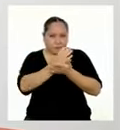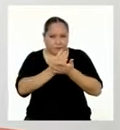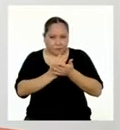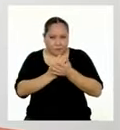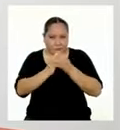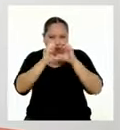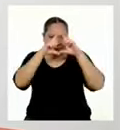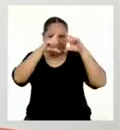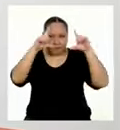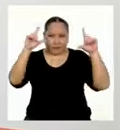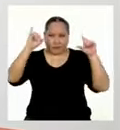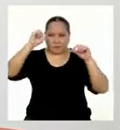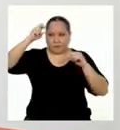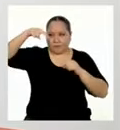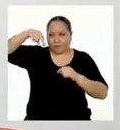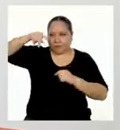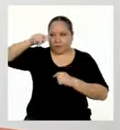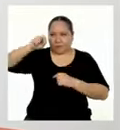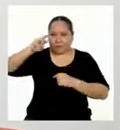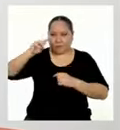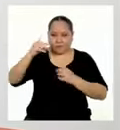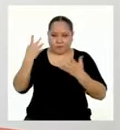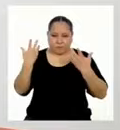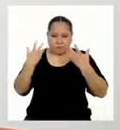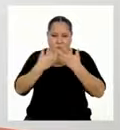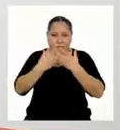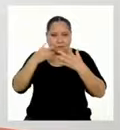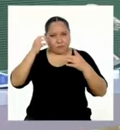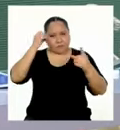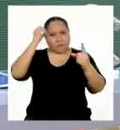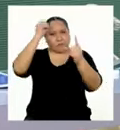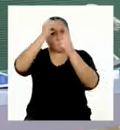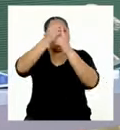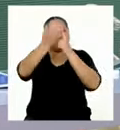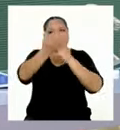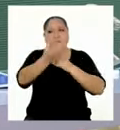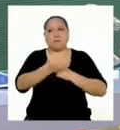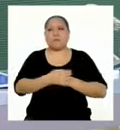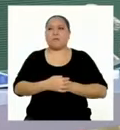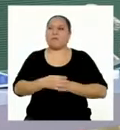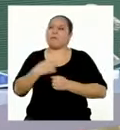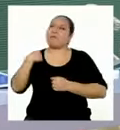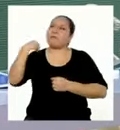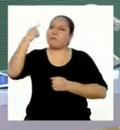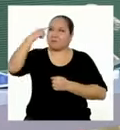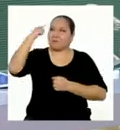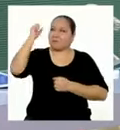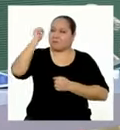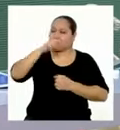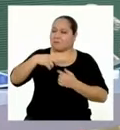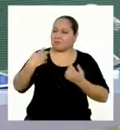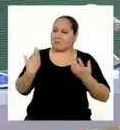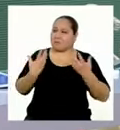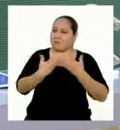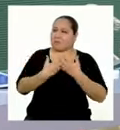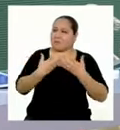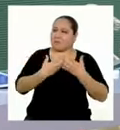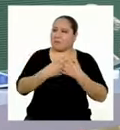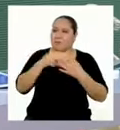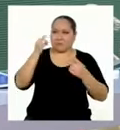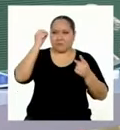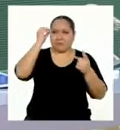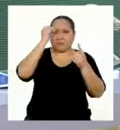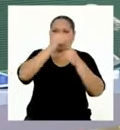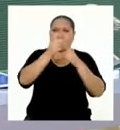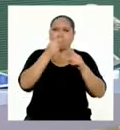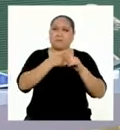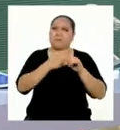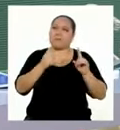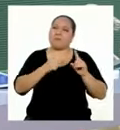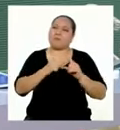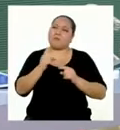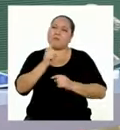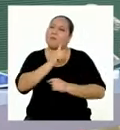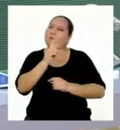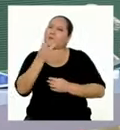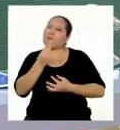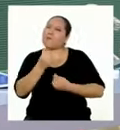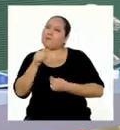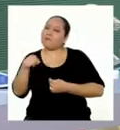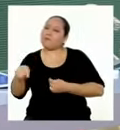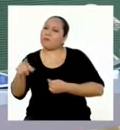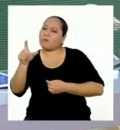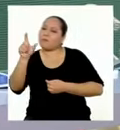adecúa correctamente a la situación comunicativa? Pienso que está adecuado al propósito, pero no mucho al